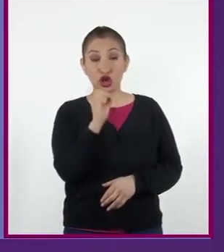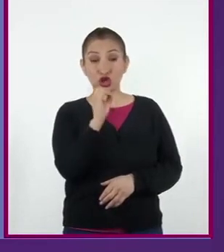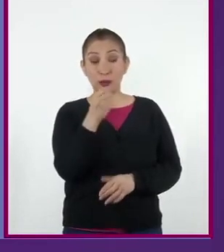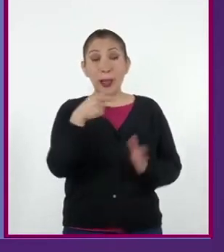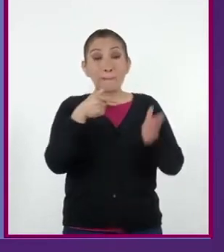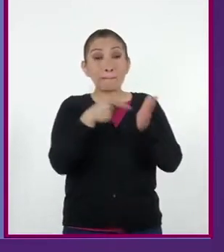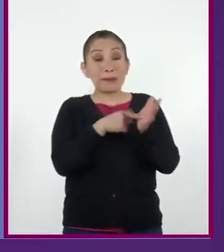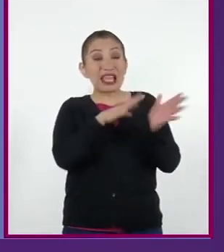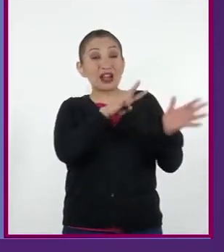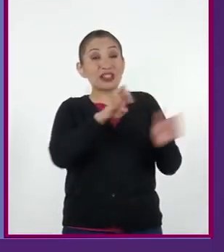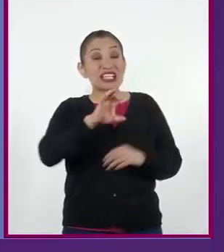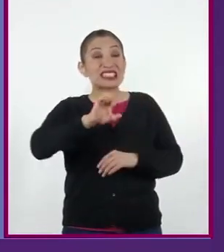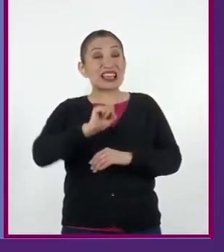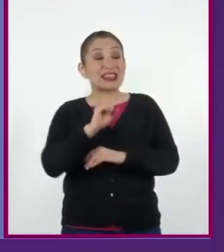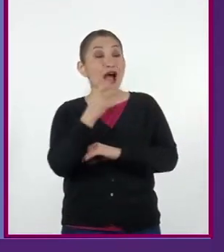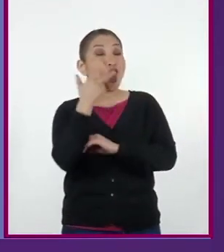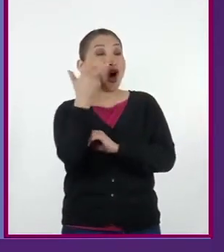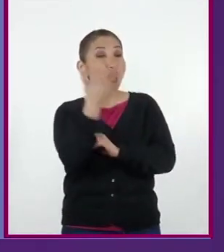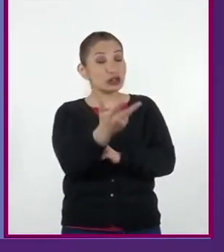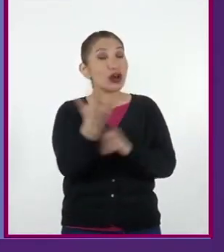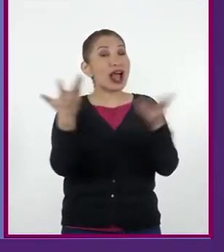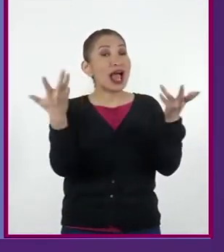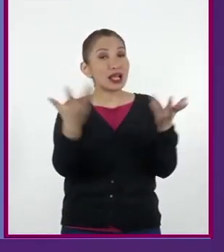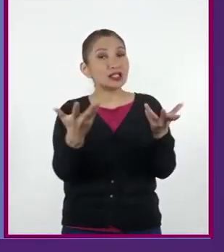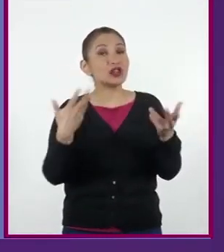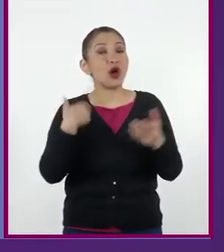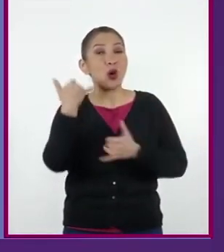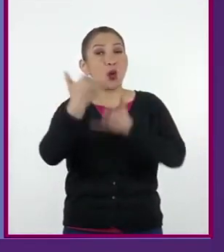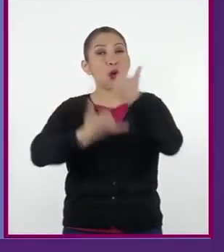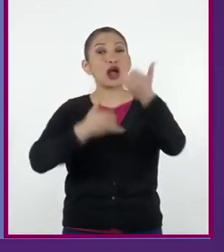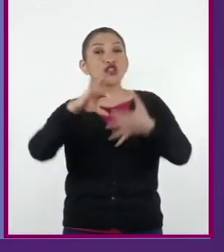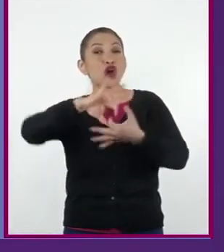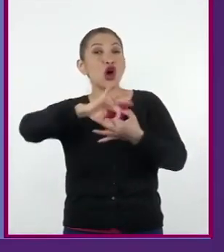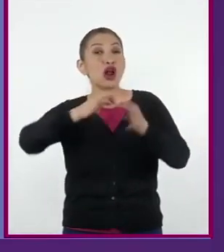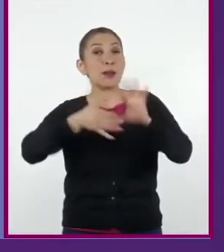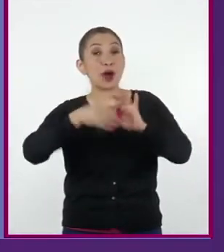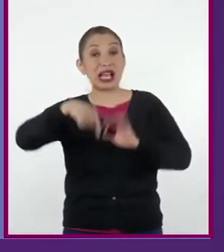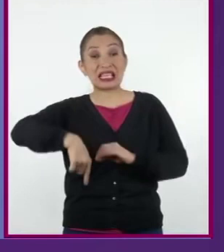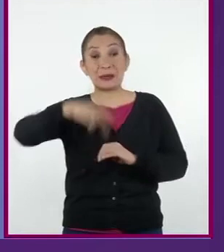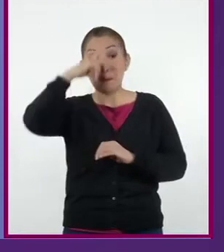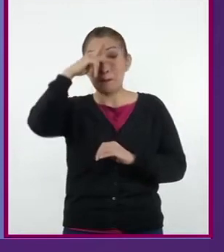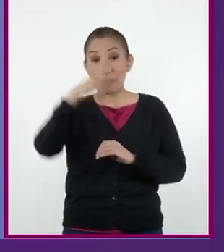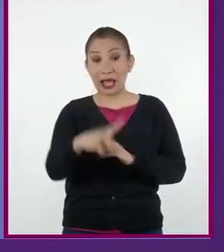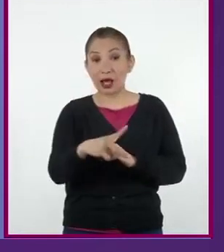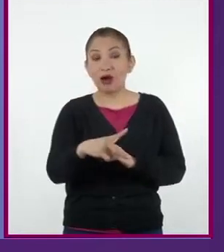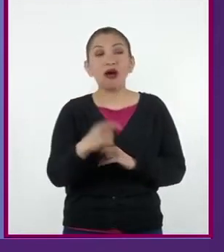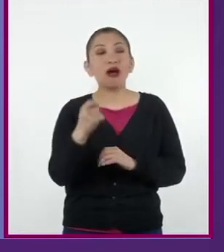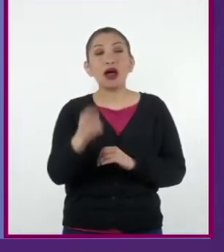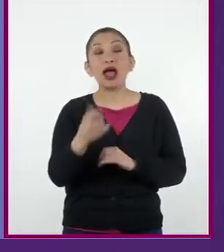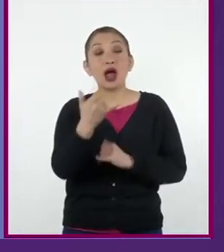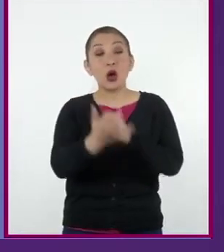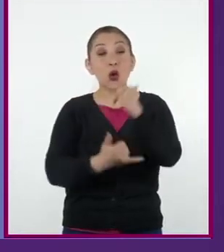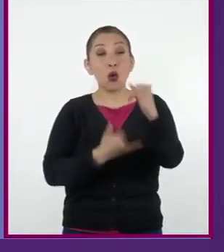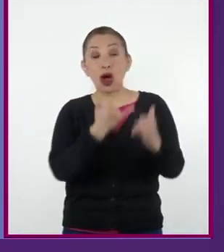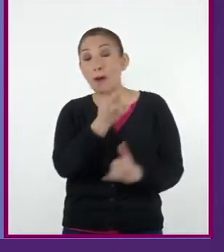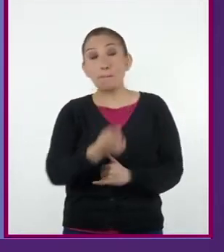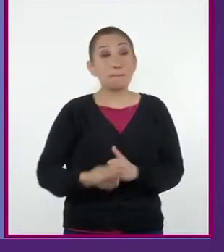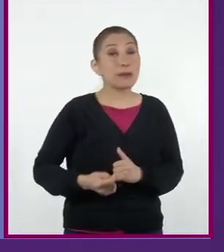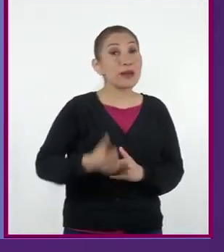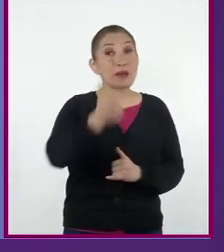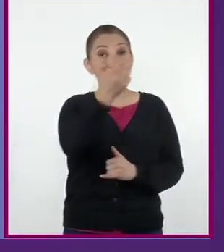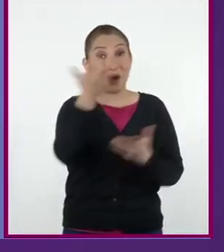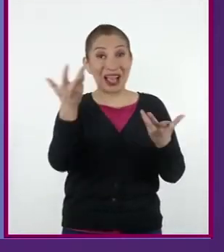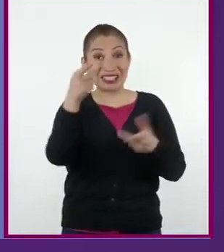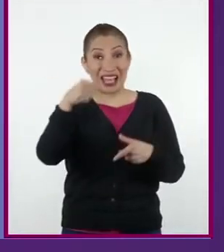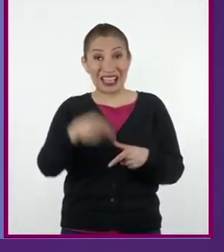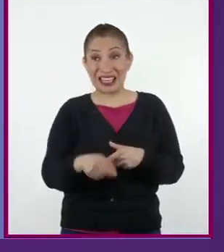de octubre de 1968 se realizaron los Juegos Olímpicos en México. Estos Juegos, los primeros en